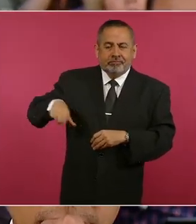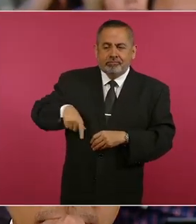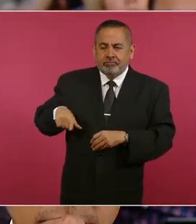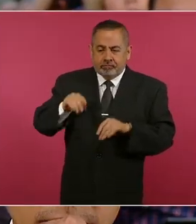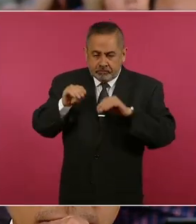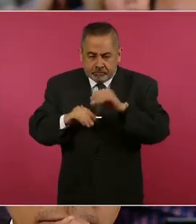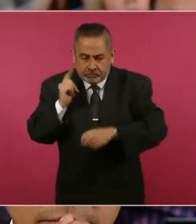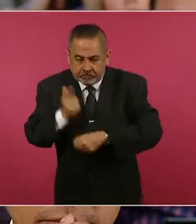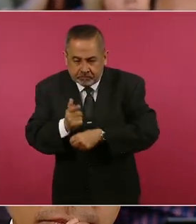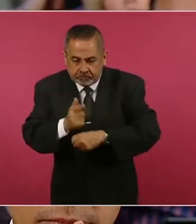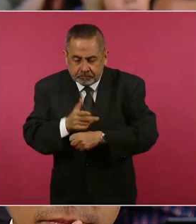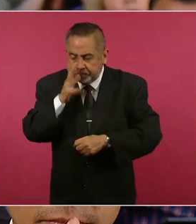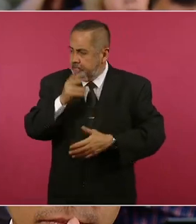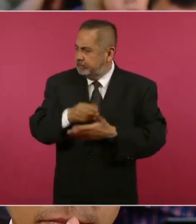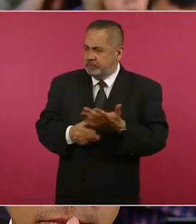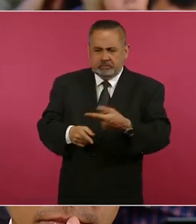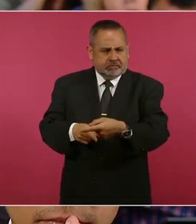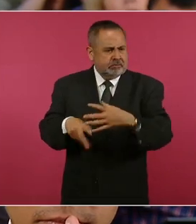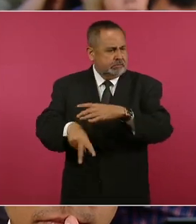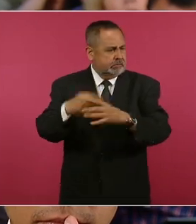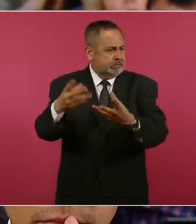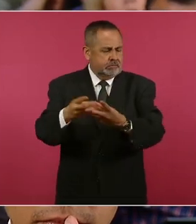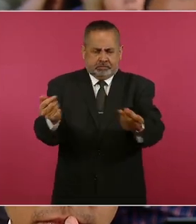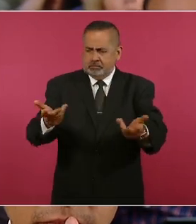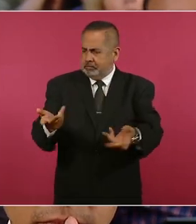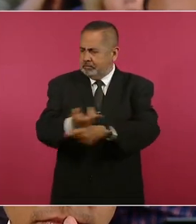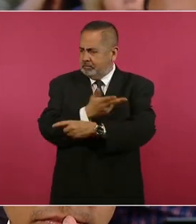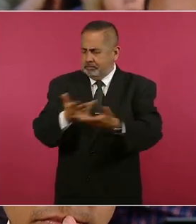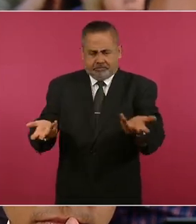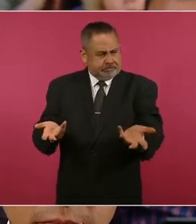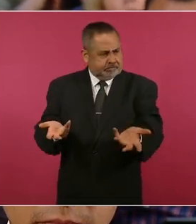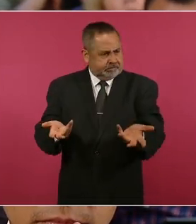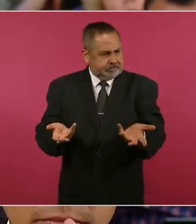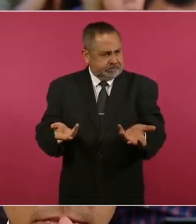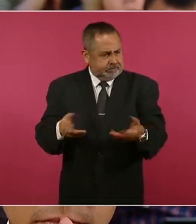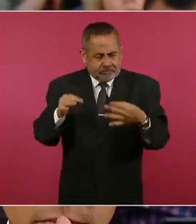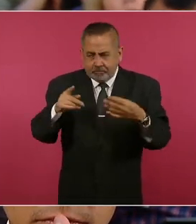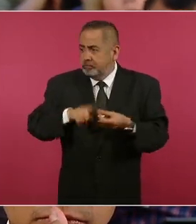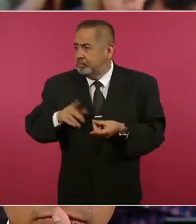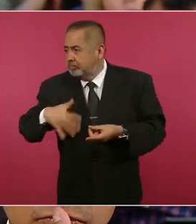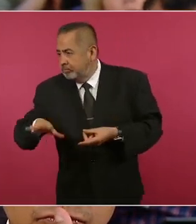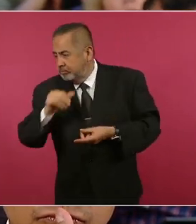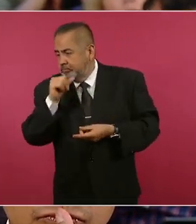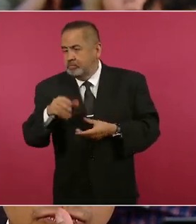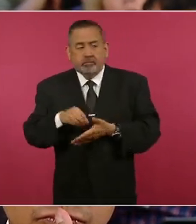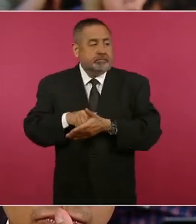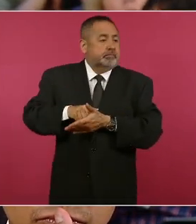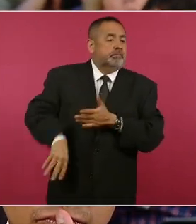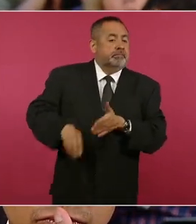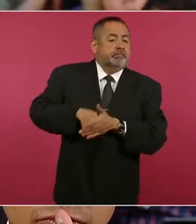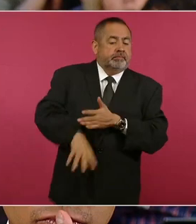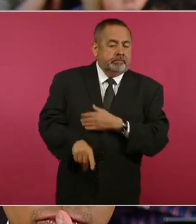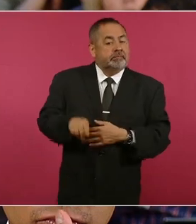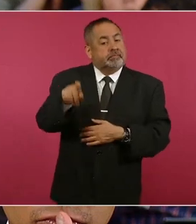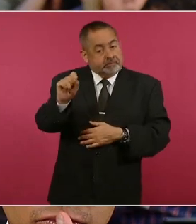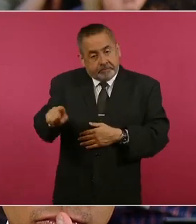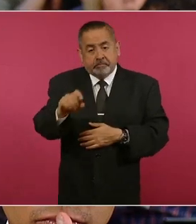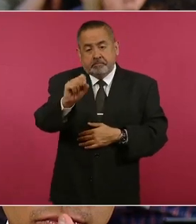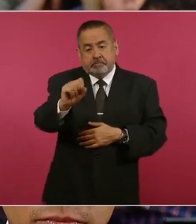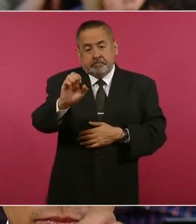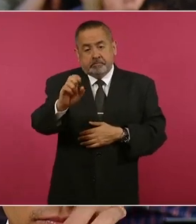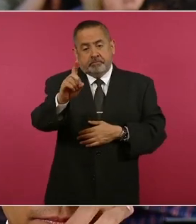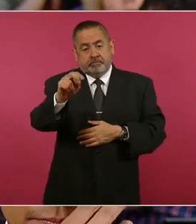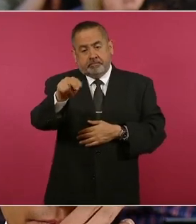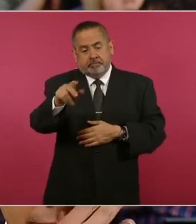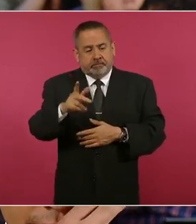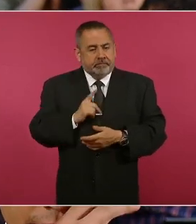no encontraran dichos datos ya ni de manera digital, mucho menos de manera física. Esta información digital, de lo que se encuentra también en